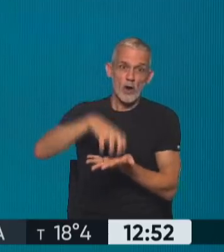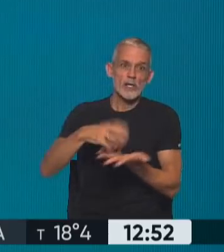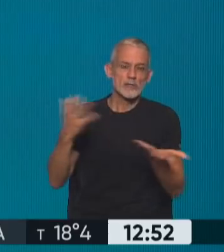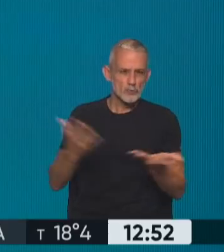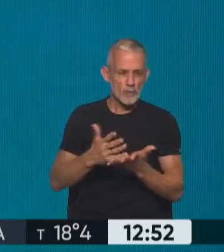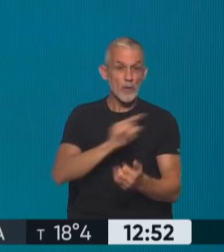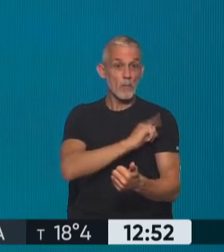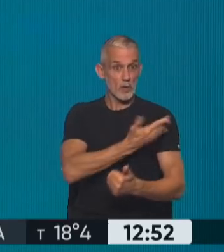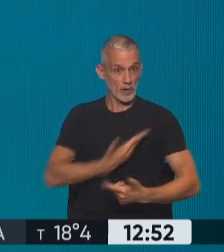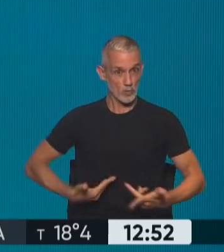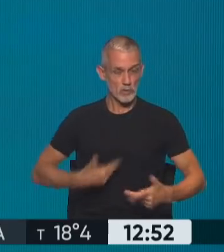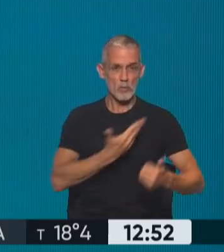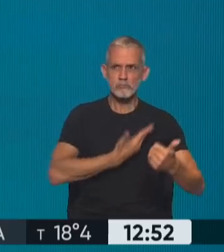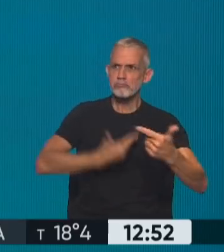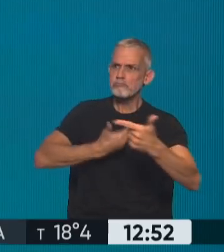nuestros ejecutivos,